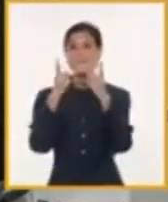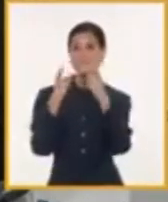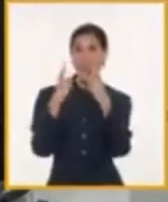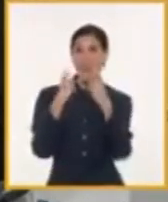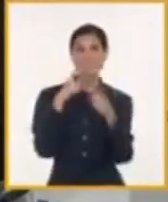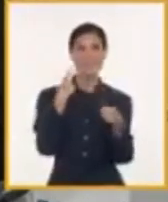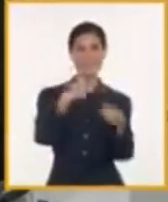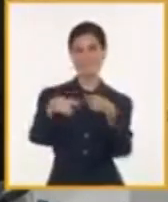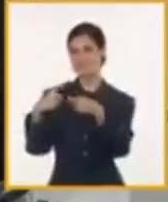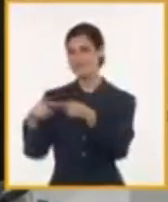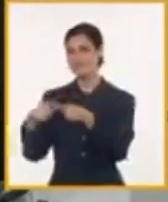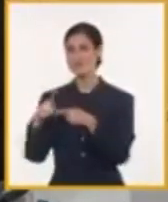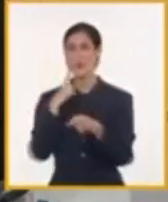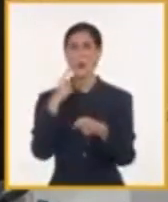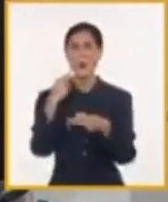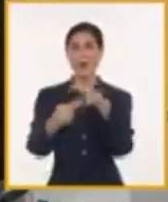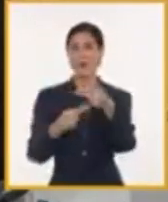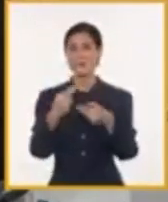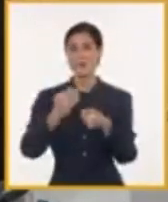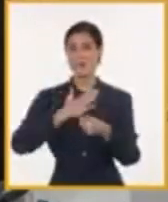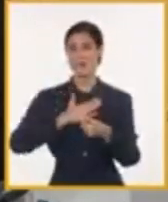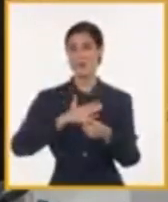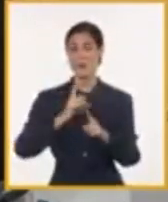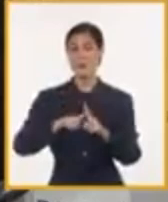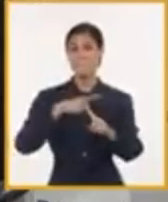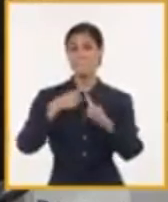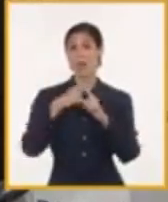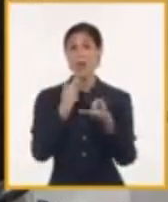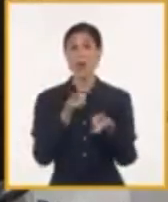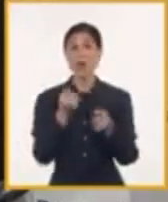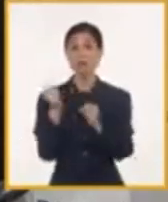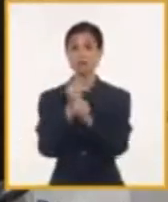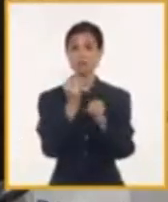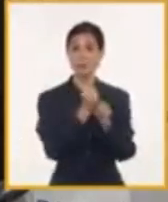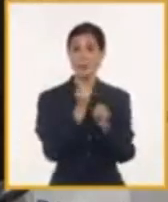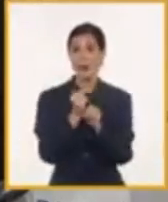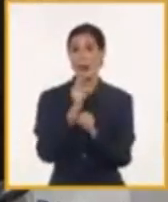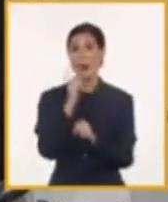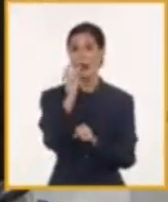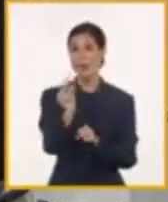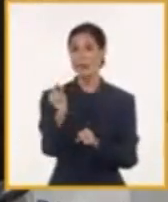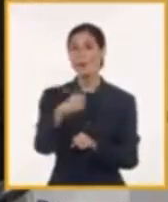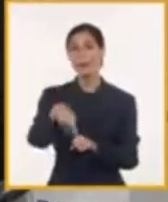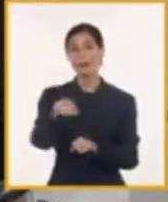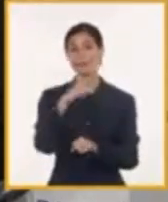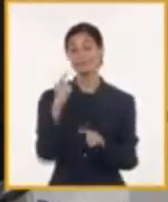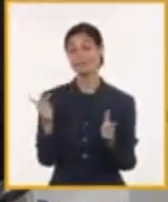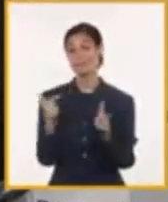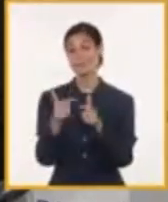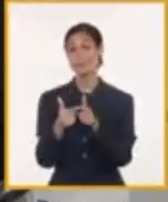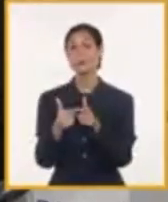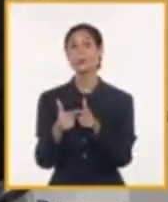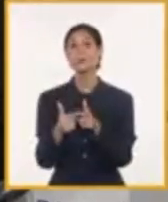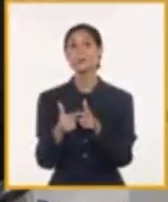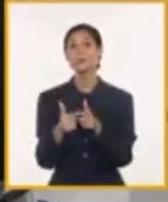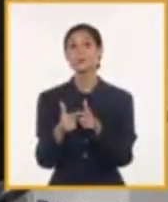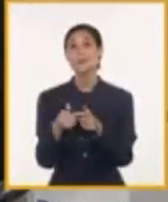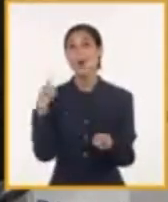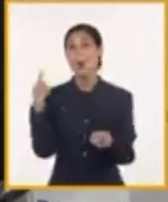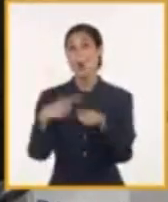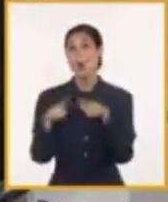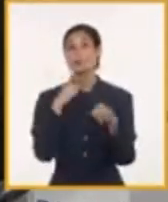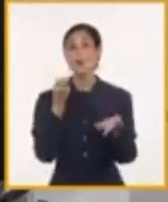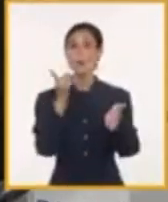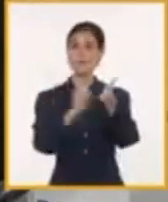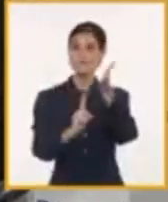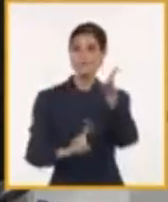materiales, financieros, falta de liquidez externa y agudizado también por el tema energético. Hoy mismo